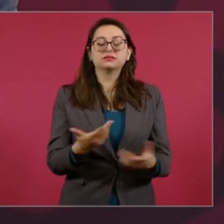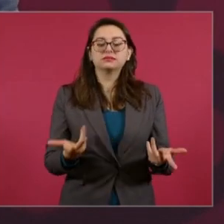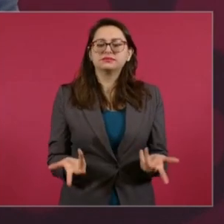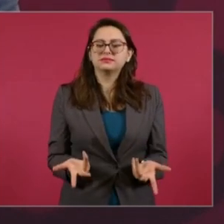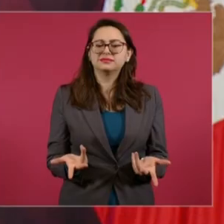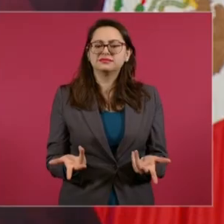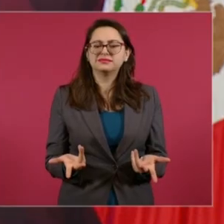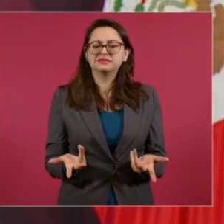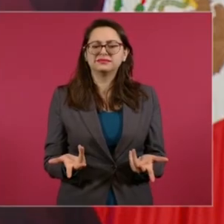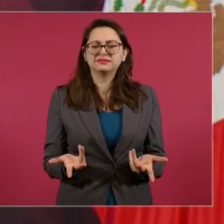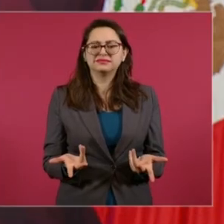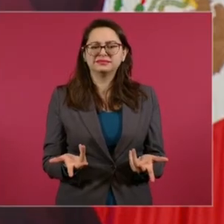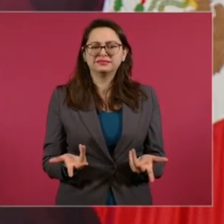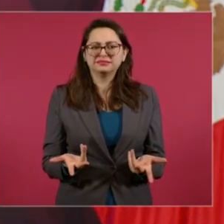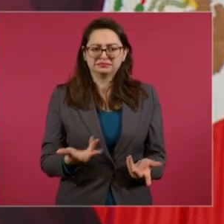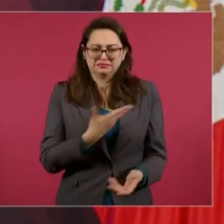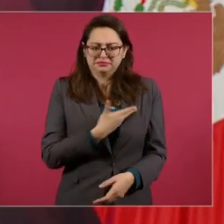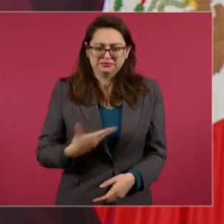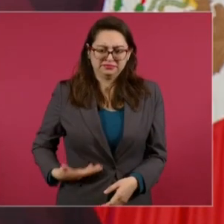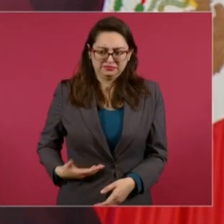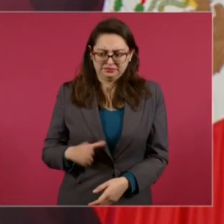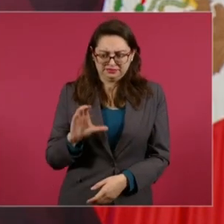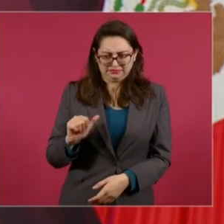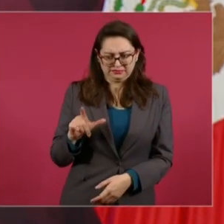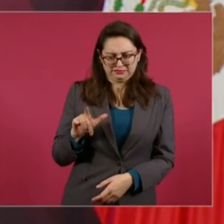pues era el tiempo de Calderón,